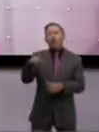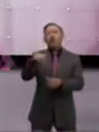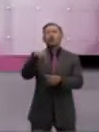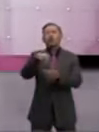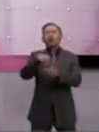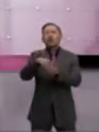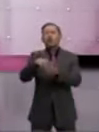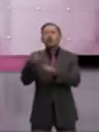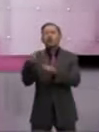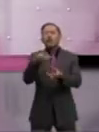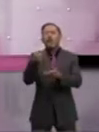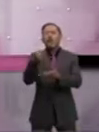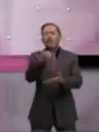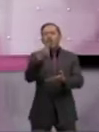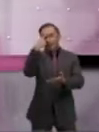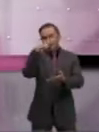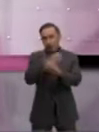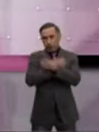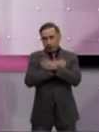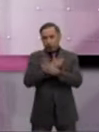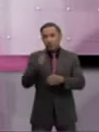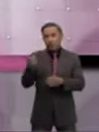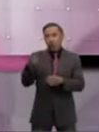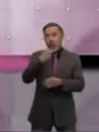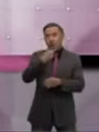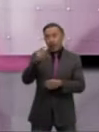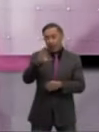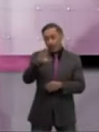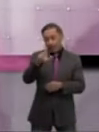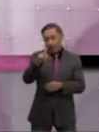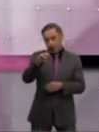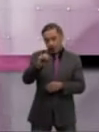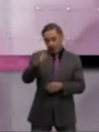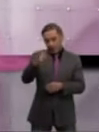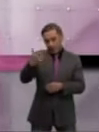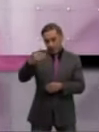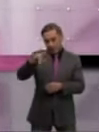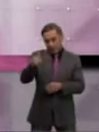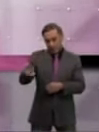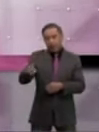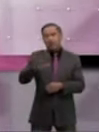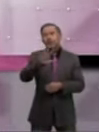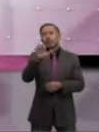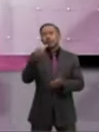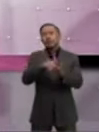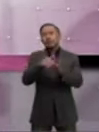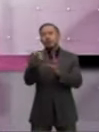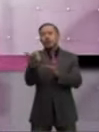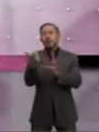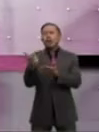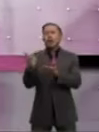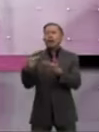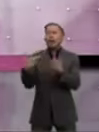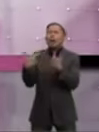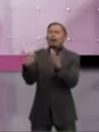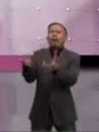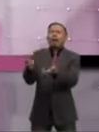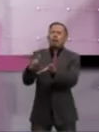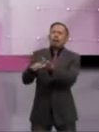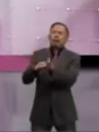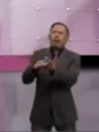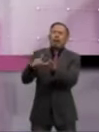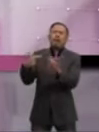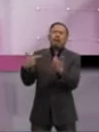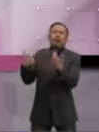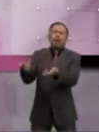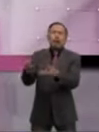la educación, se le condonaron a Claudio X González 500 millones de pesos? Por eso quieren seguir estos